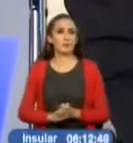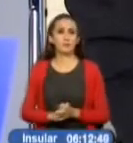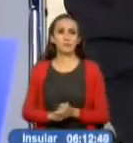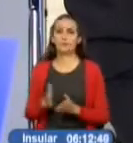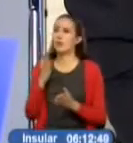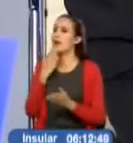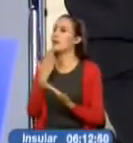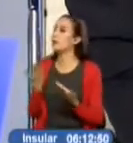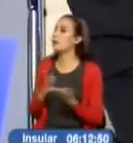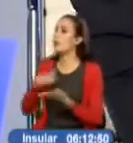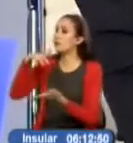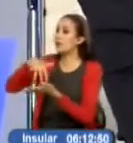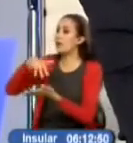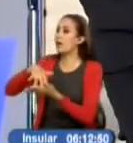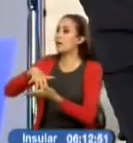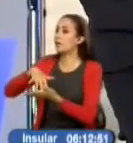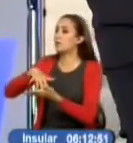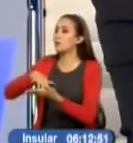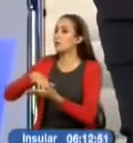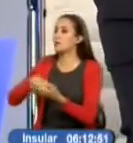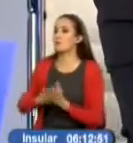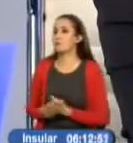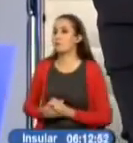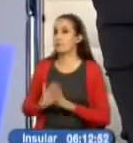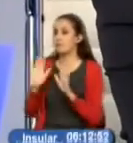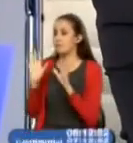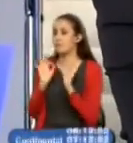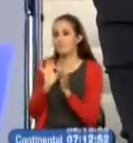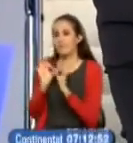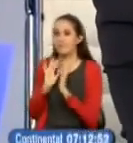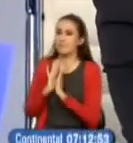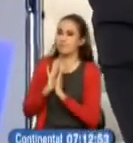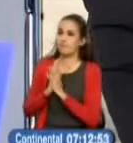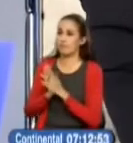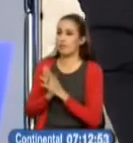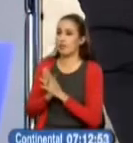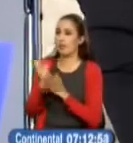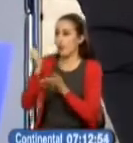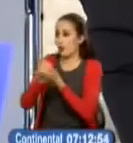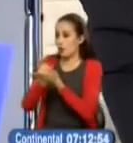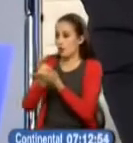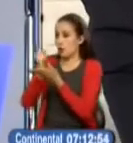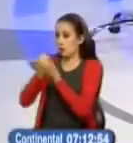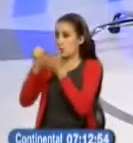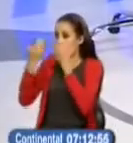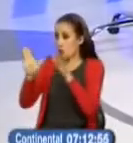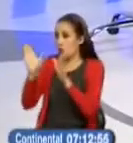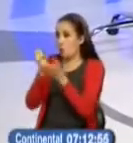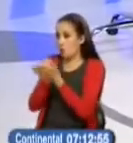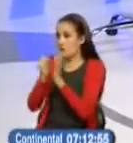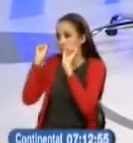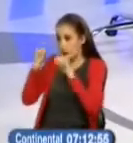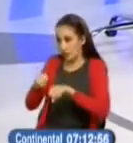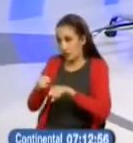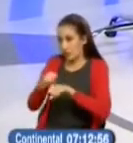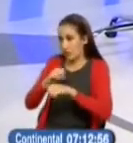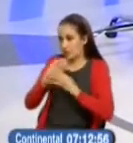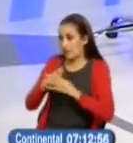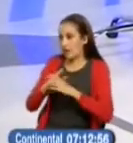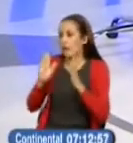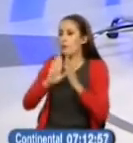con los jóvenes que quedan? A ver, los cupos existen y por más incremento de los cupos, siempre la